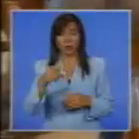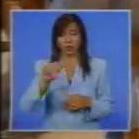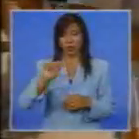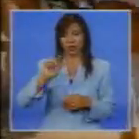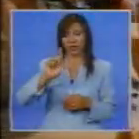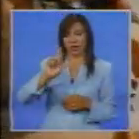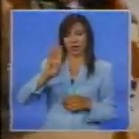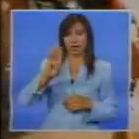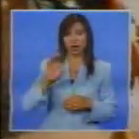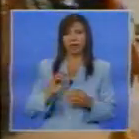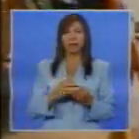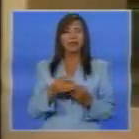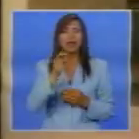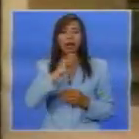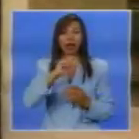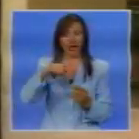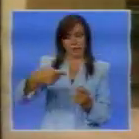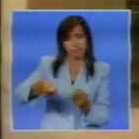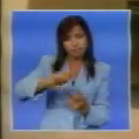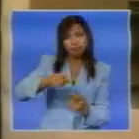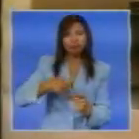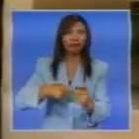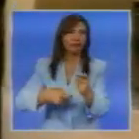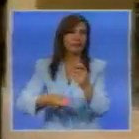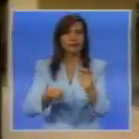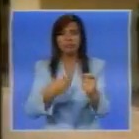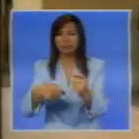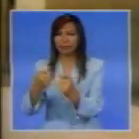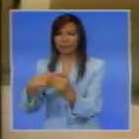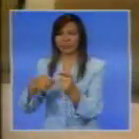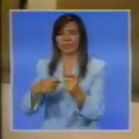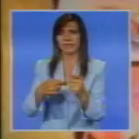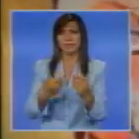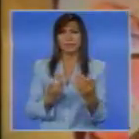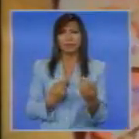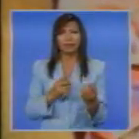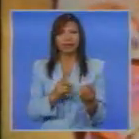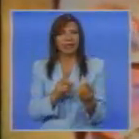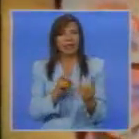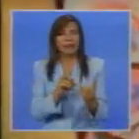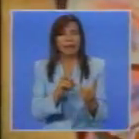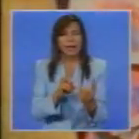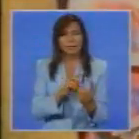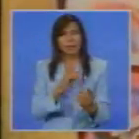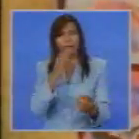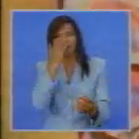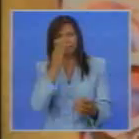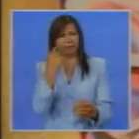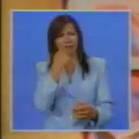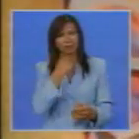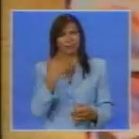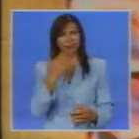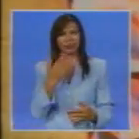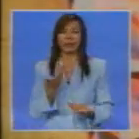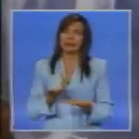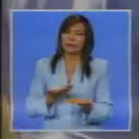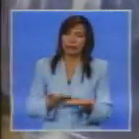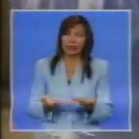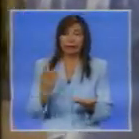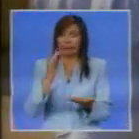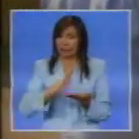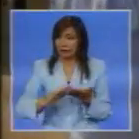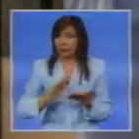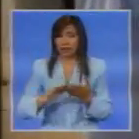Cabrera, vendedora de helados. Intentamos hablar con ella, pero la notamos algo inquieta y nos comenta lo complicado que es ser